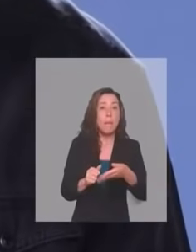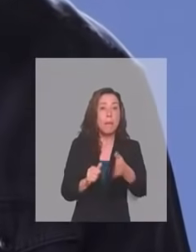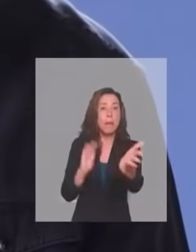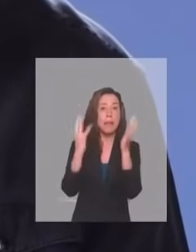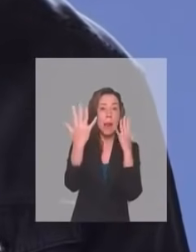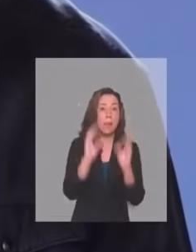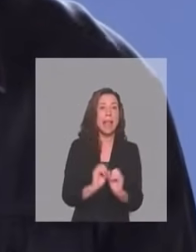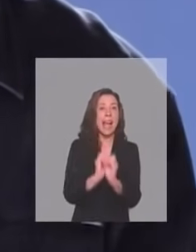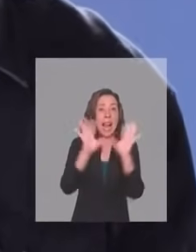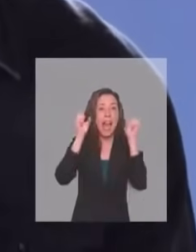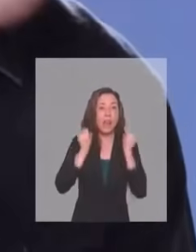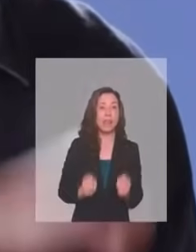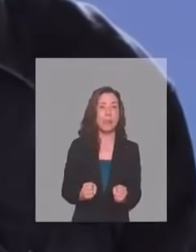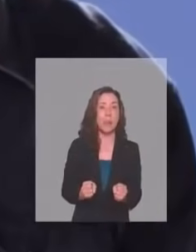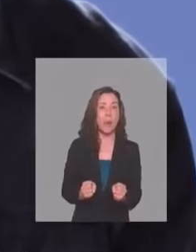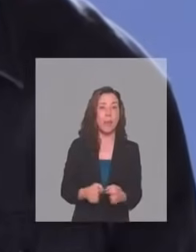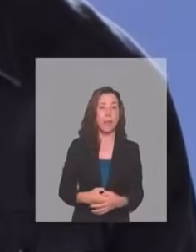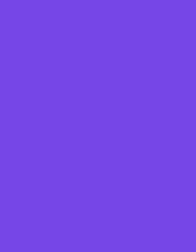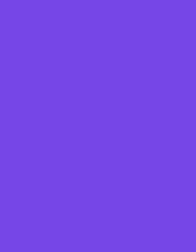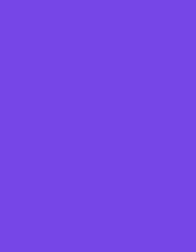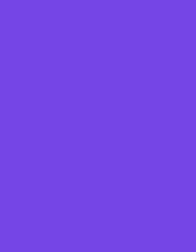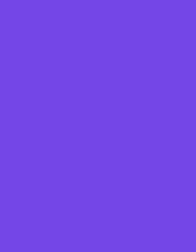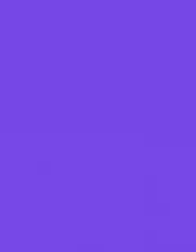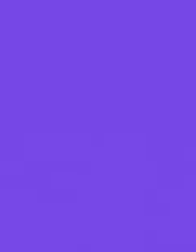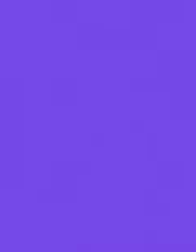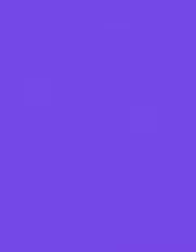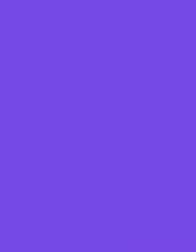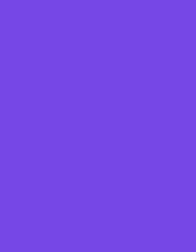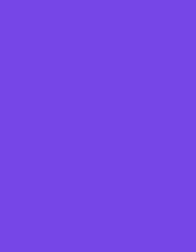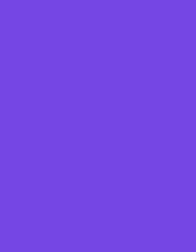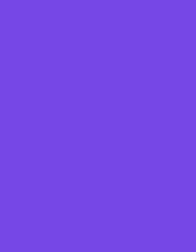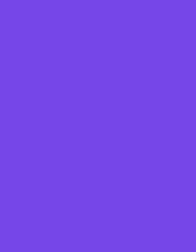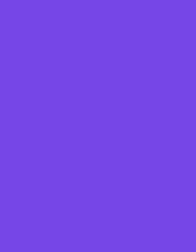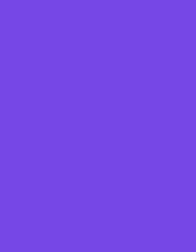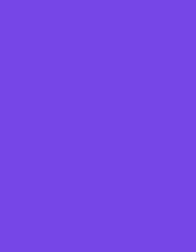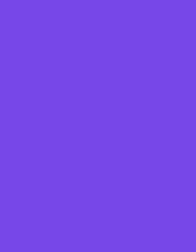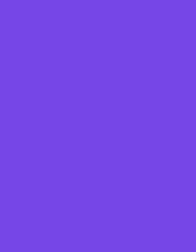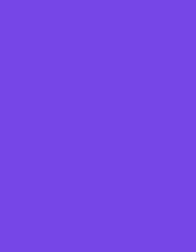un país sustentable? Claro que se puede.